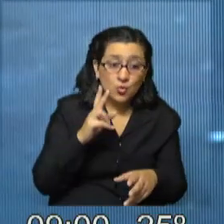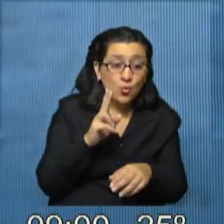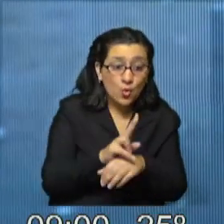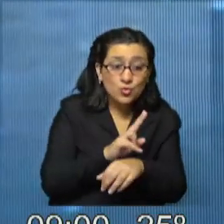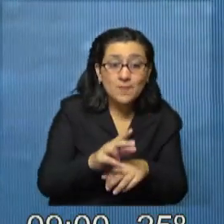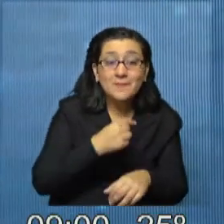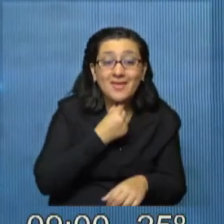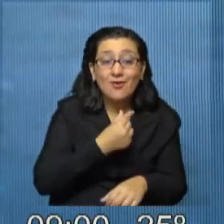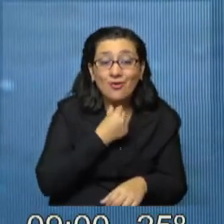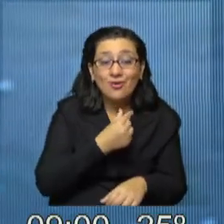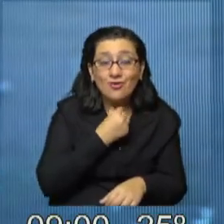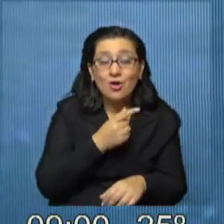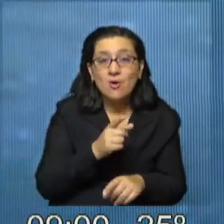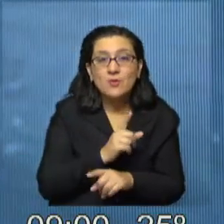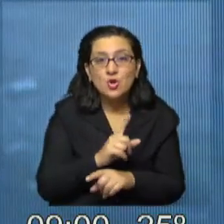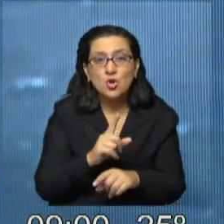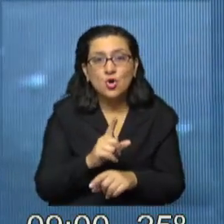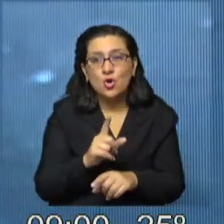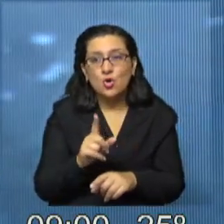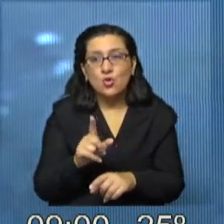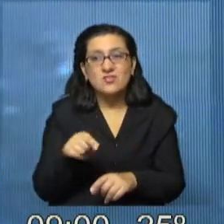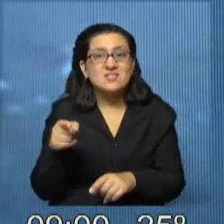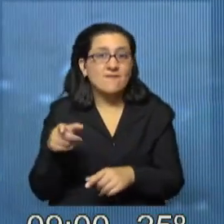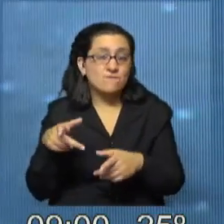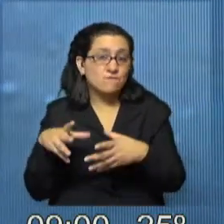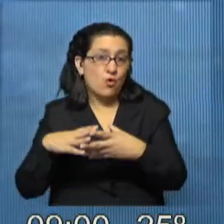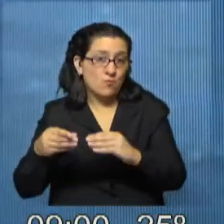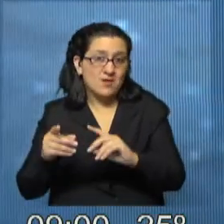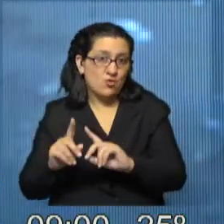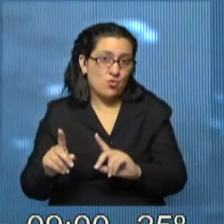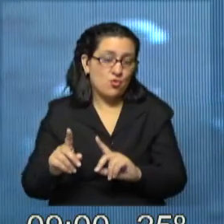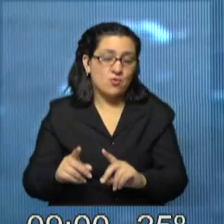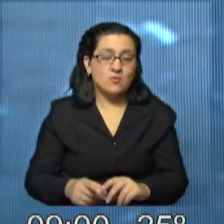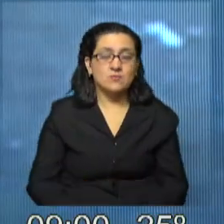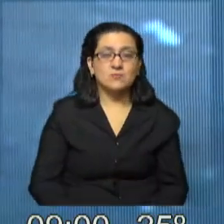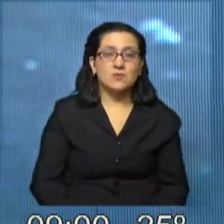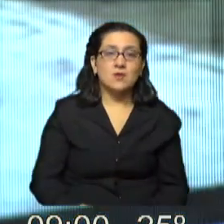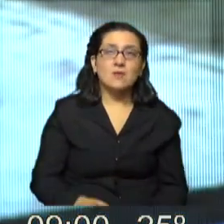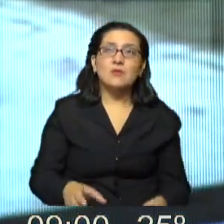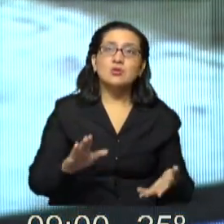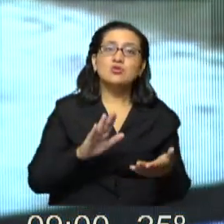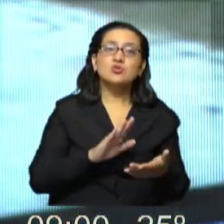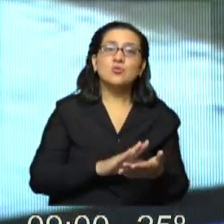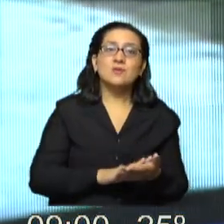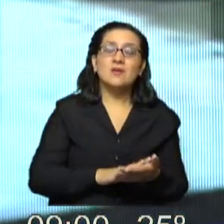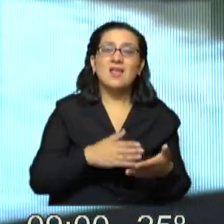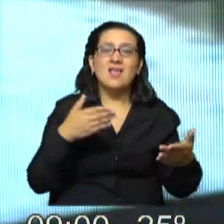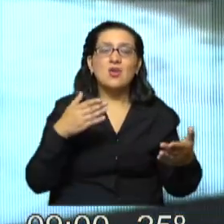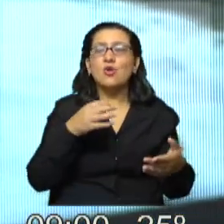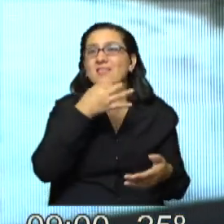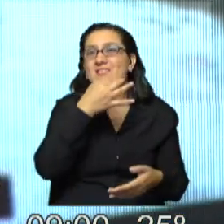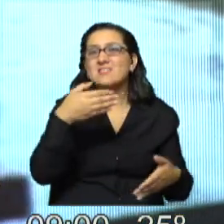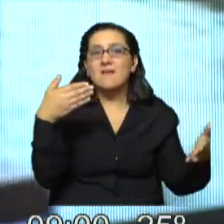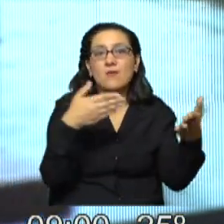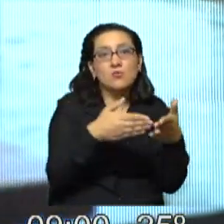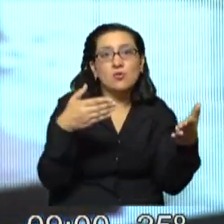Y no tanto de contralor administrativo. Creo que eso es una cosa que hay que debatir a fondo si queremos cambiar. Con respecto al aspecto obstaculizador de